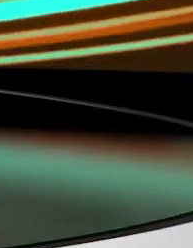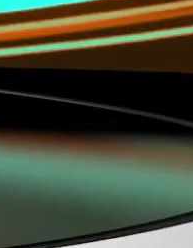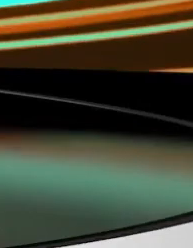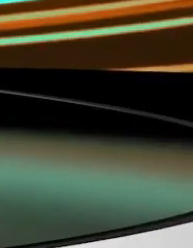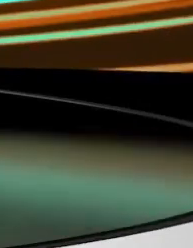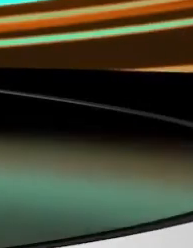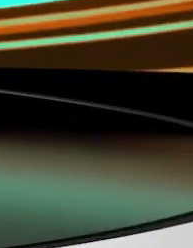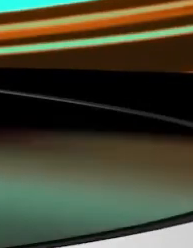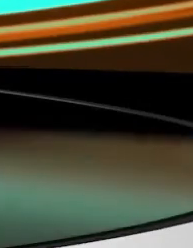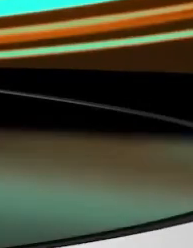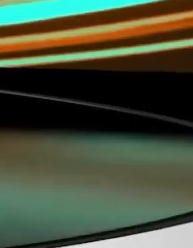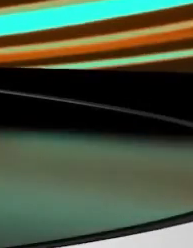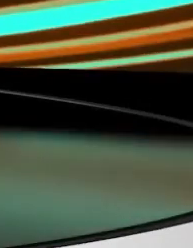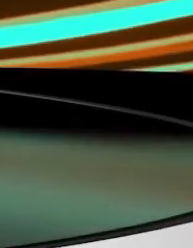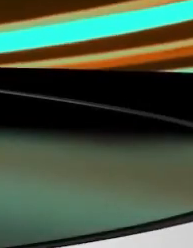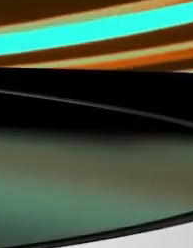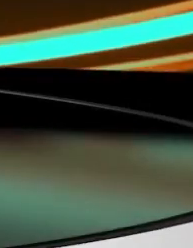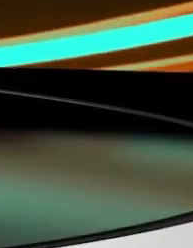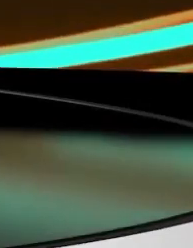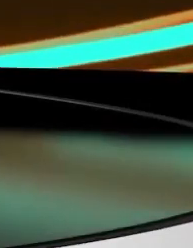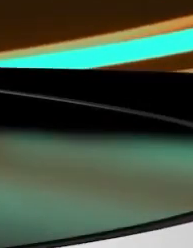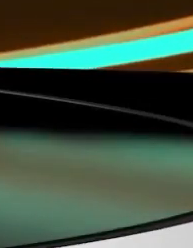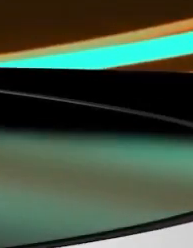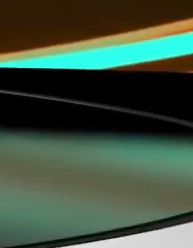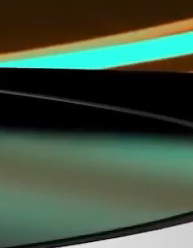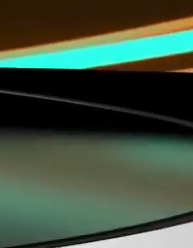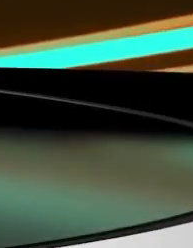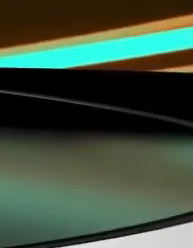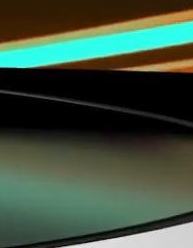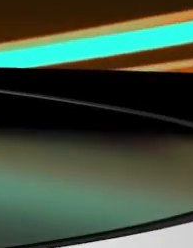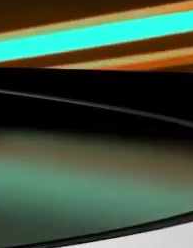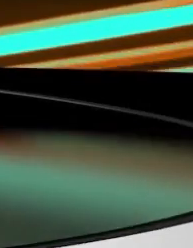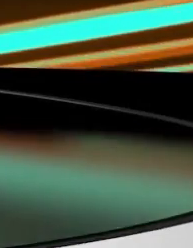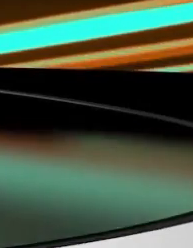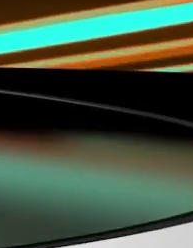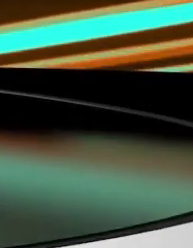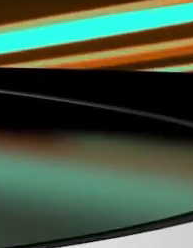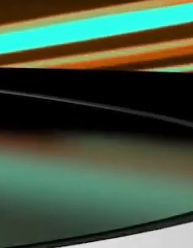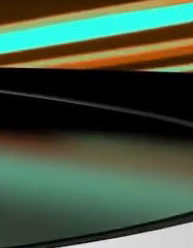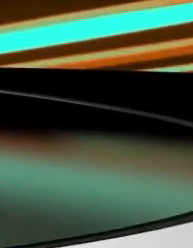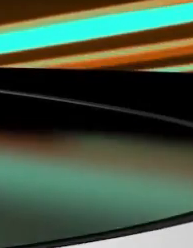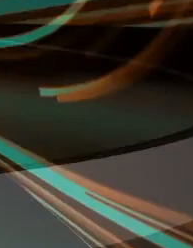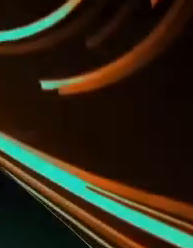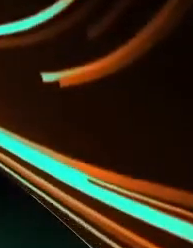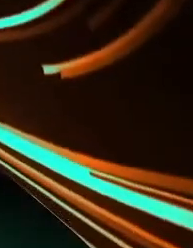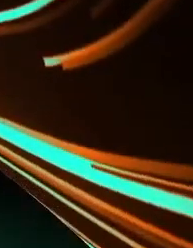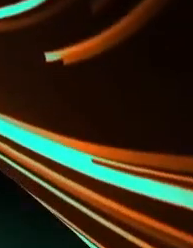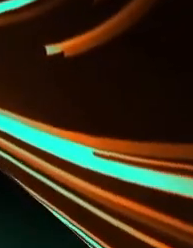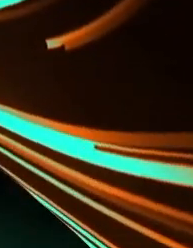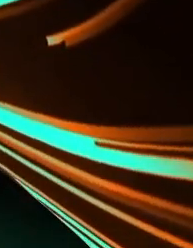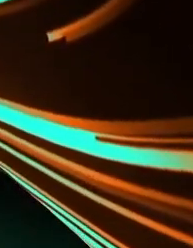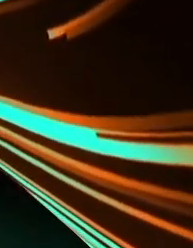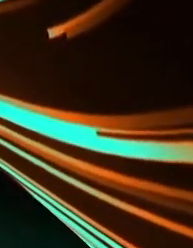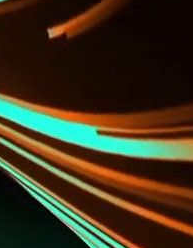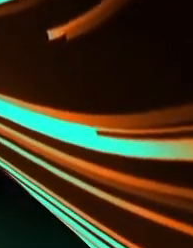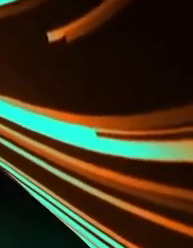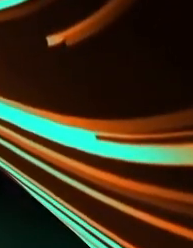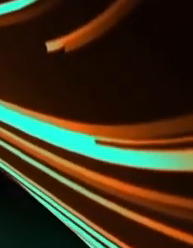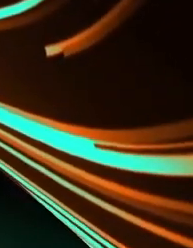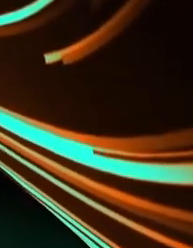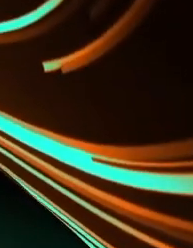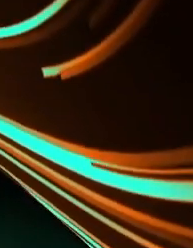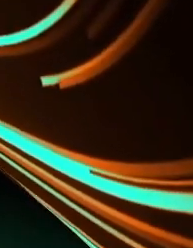hay una normativa particular para la descarga salmuera, en particular salmuera al mar. Creo que lo dijiste, Alberto,